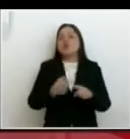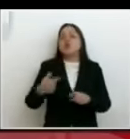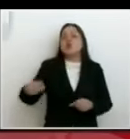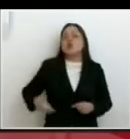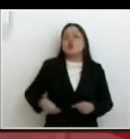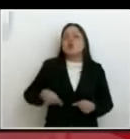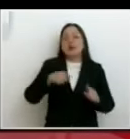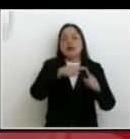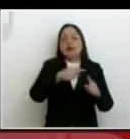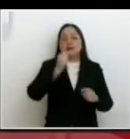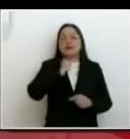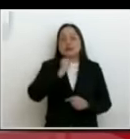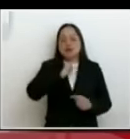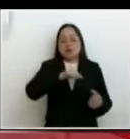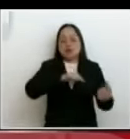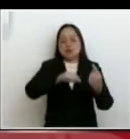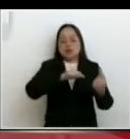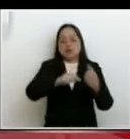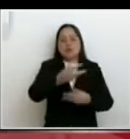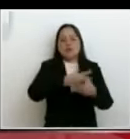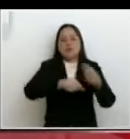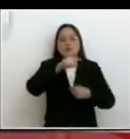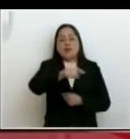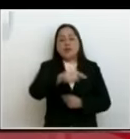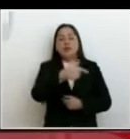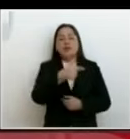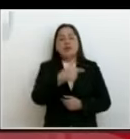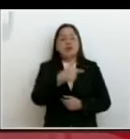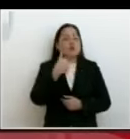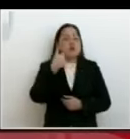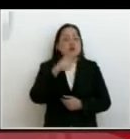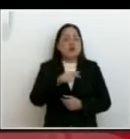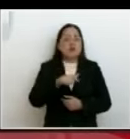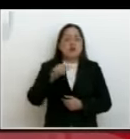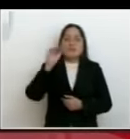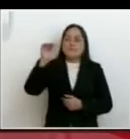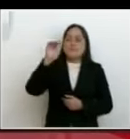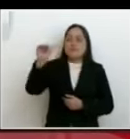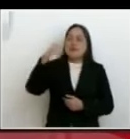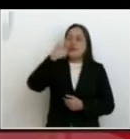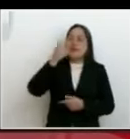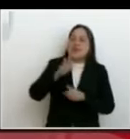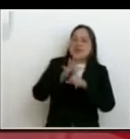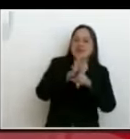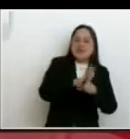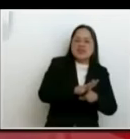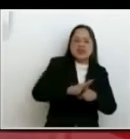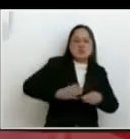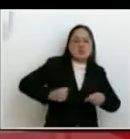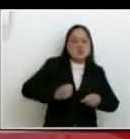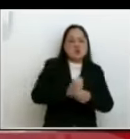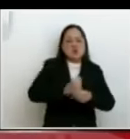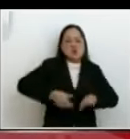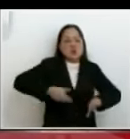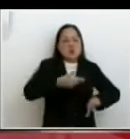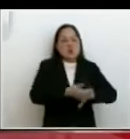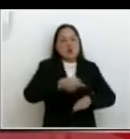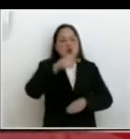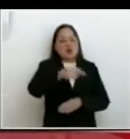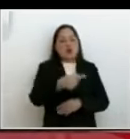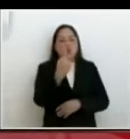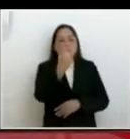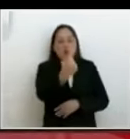senadores opositores que se negaron a condenar los llamados al linchamiento y a la violencia de una de